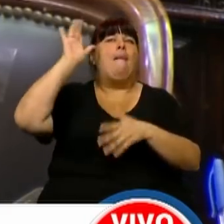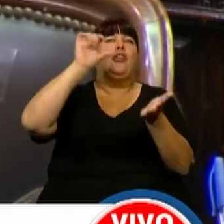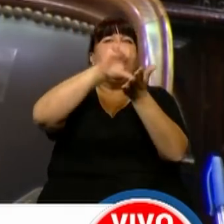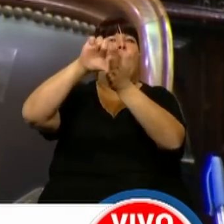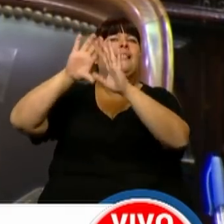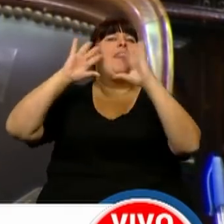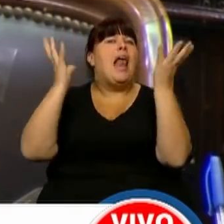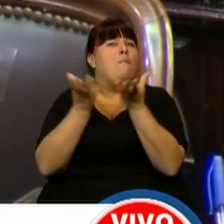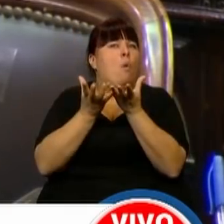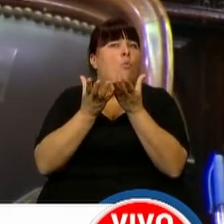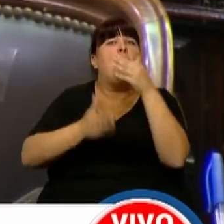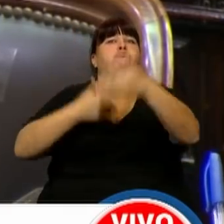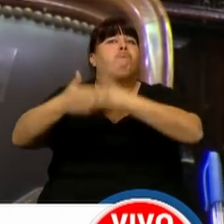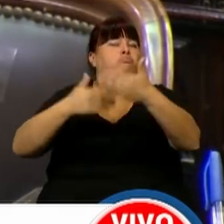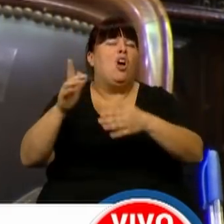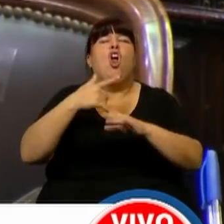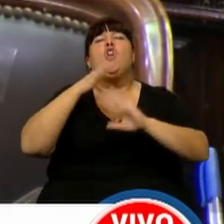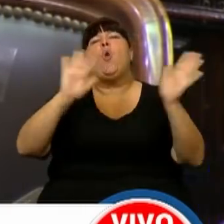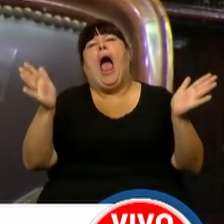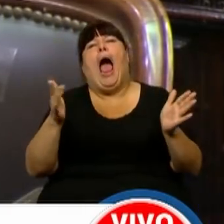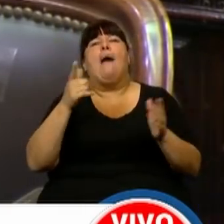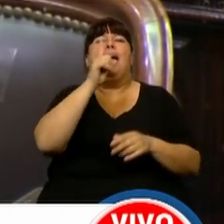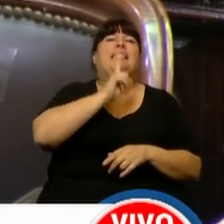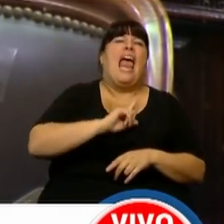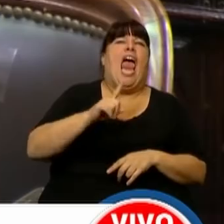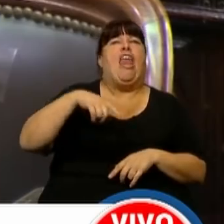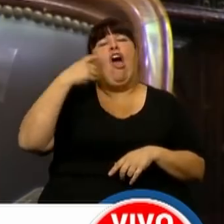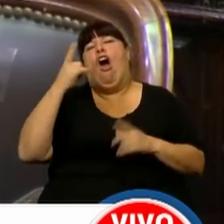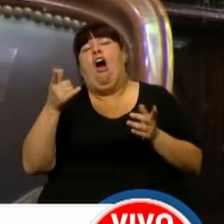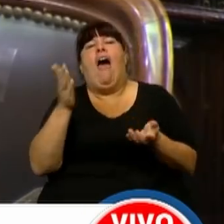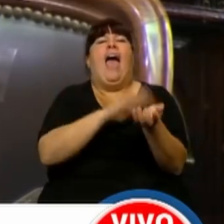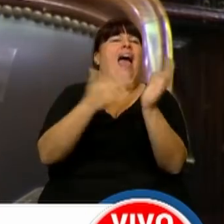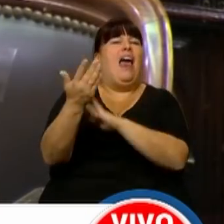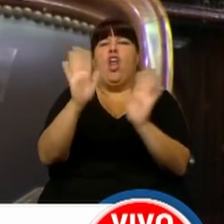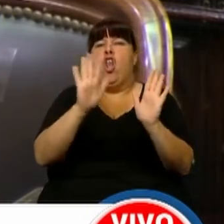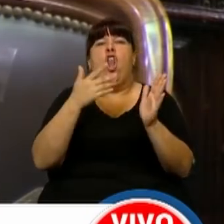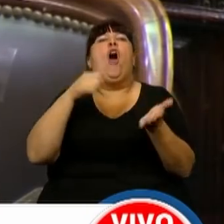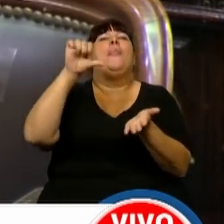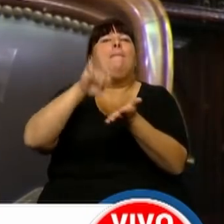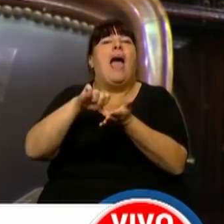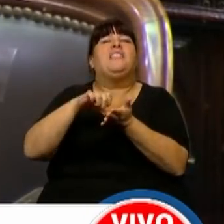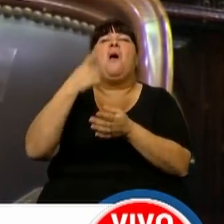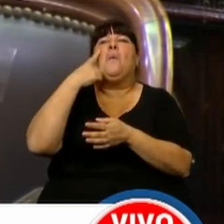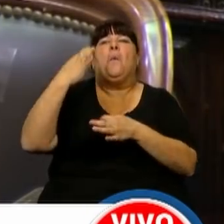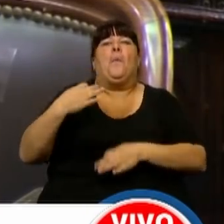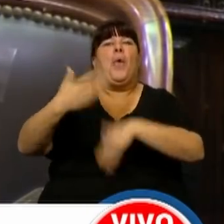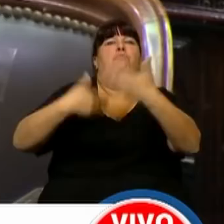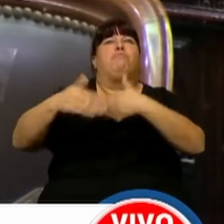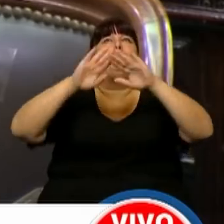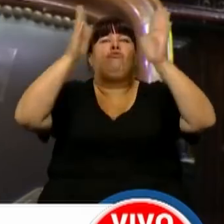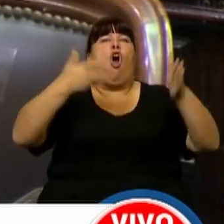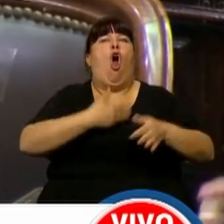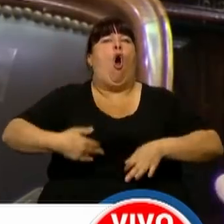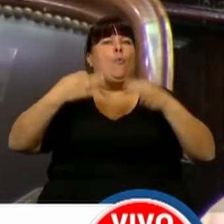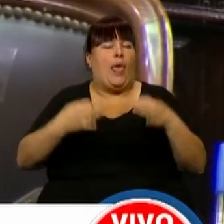países del mundo que funcionan. Ya no hablemos de serios, no serios, de derecha o de izquierda. Hablemos de países que funcionan